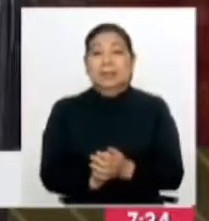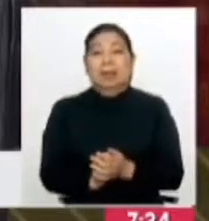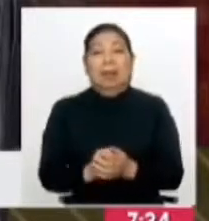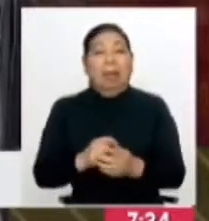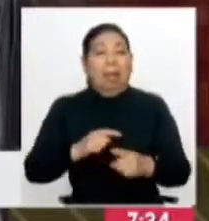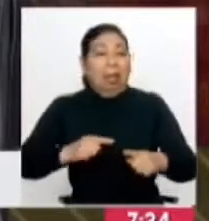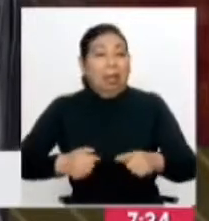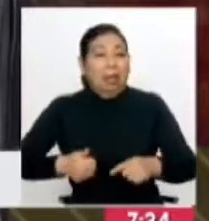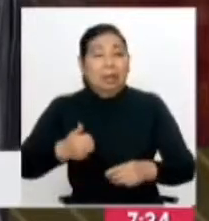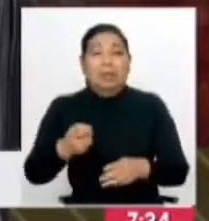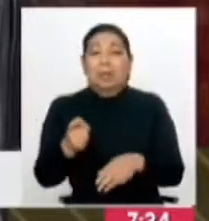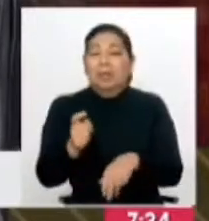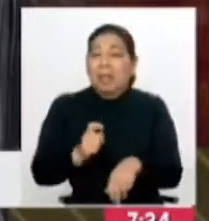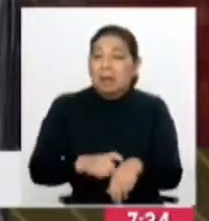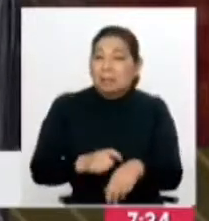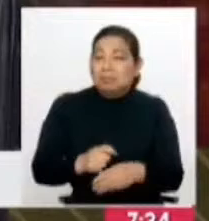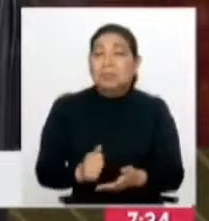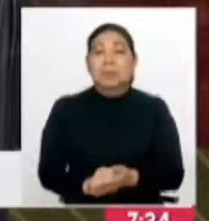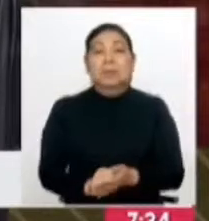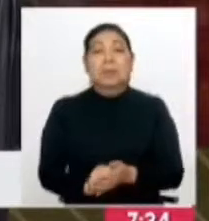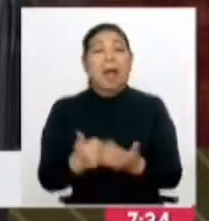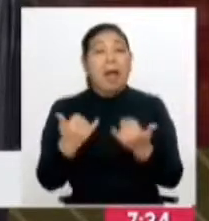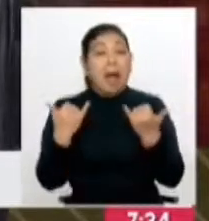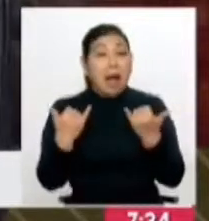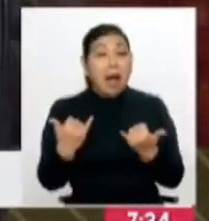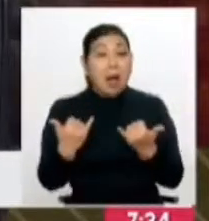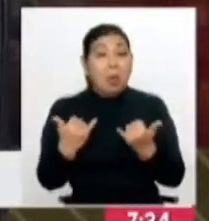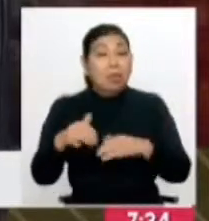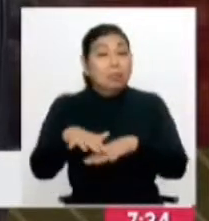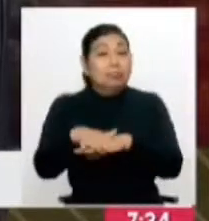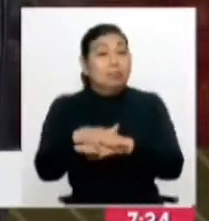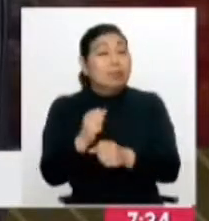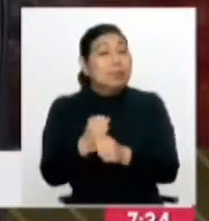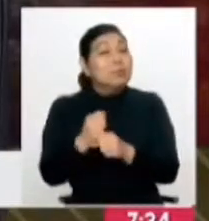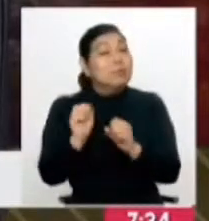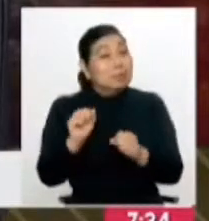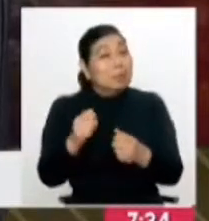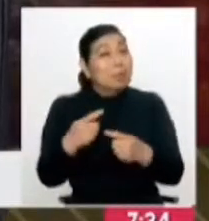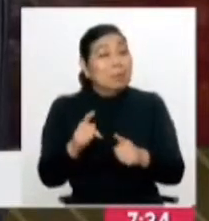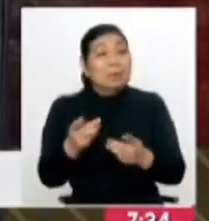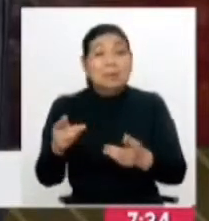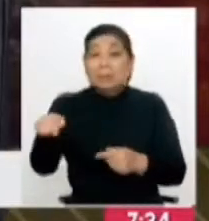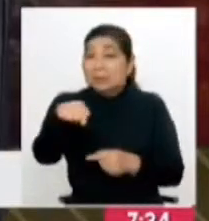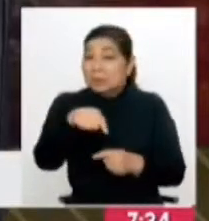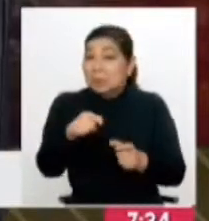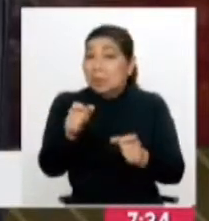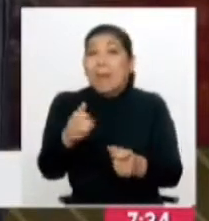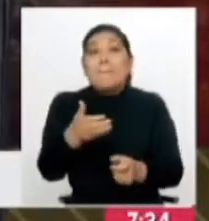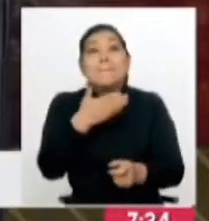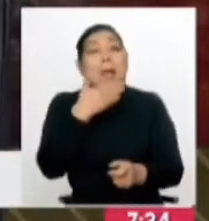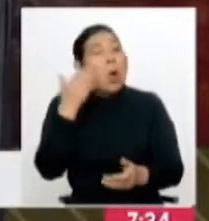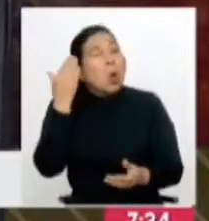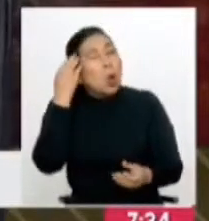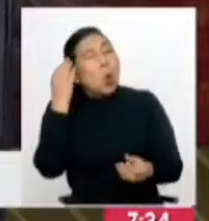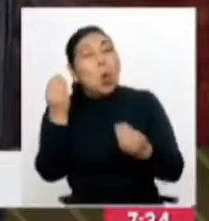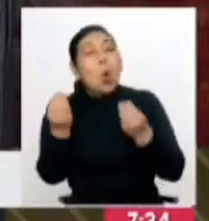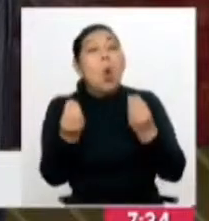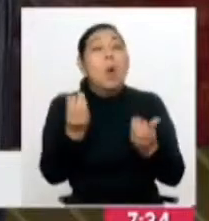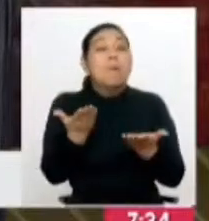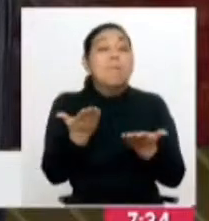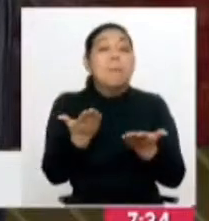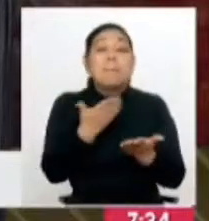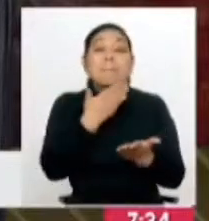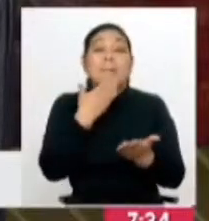del gerente general de su momento, ahora de esta gestión, nos ha permitido, obviamente, mejorar notablemente